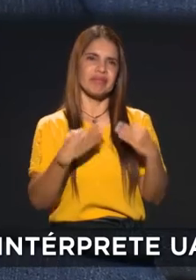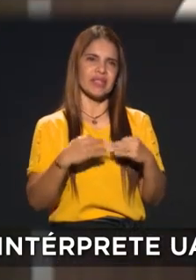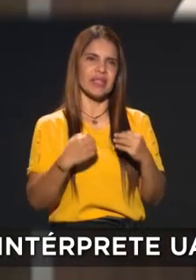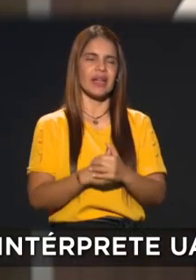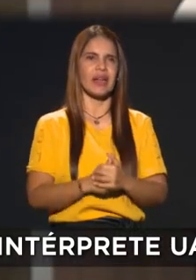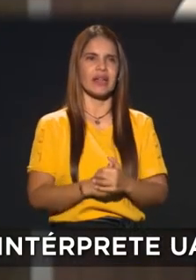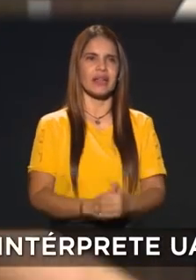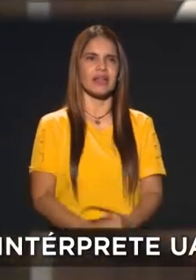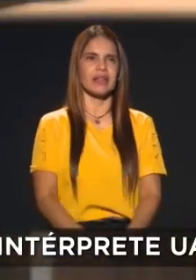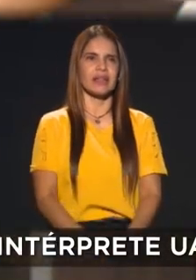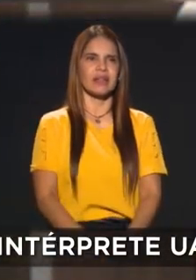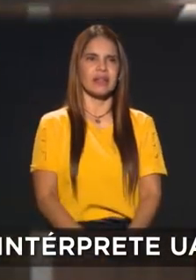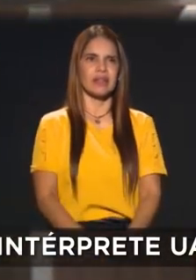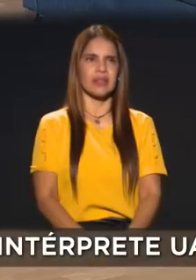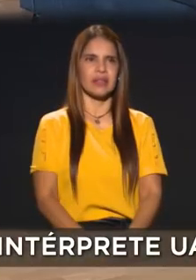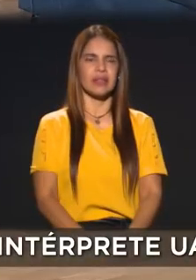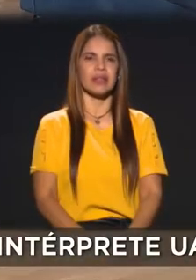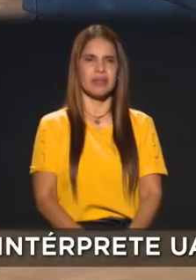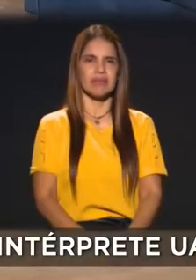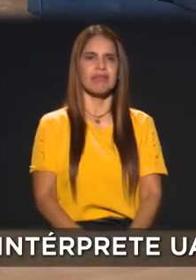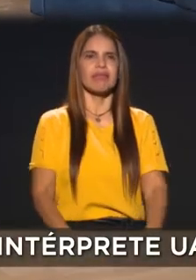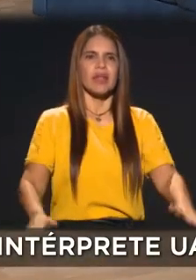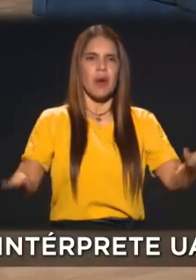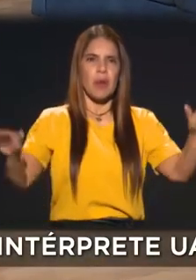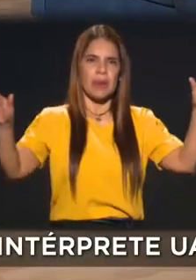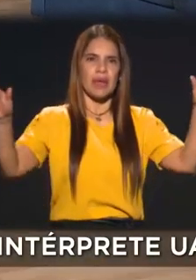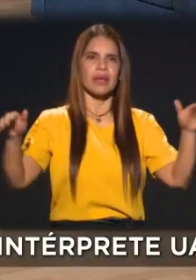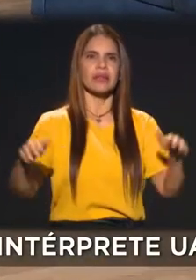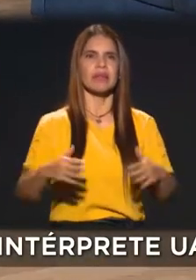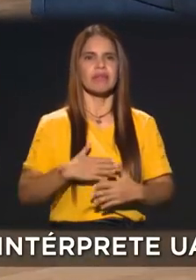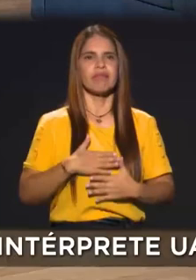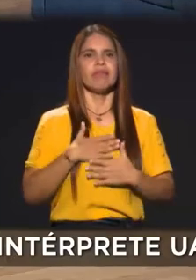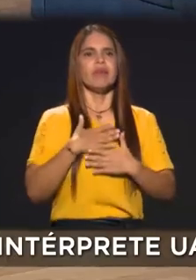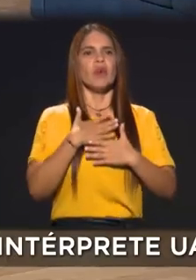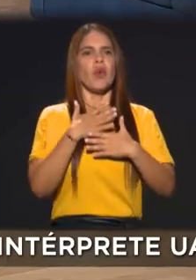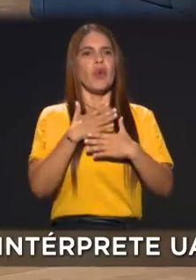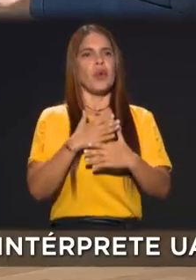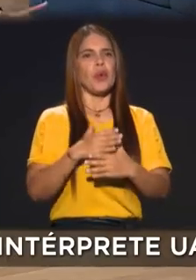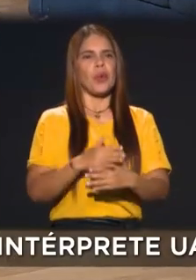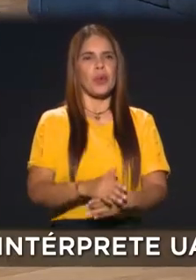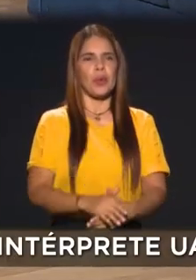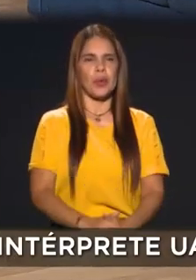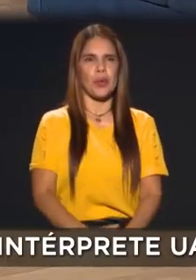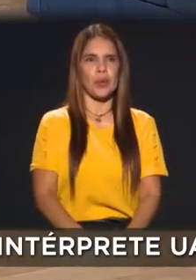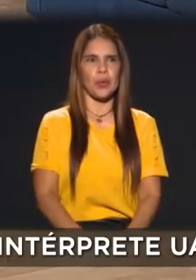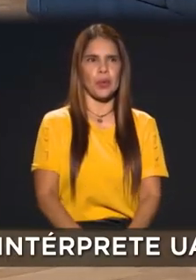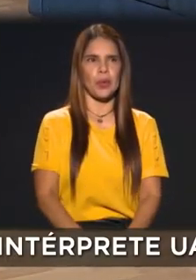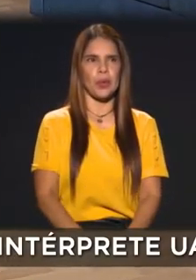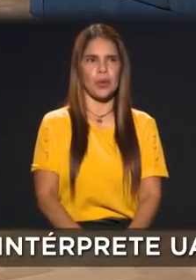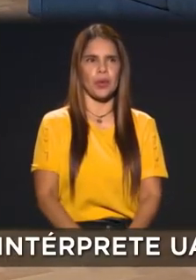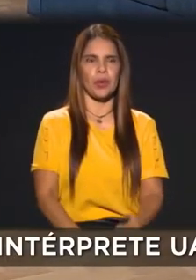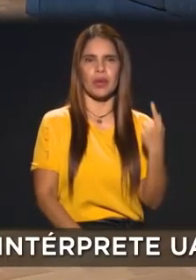Hacer un poco de torsión, elevar los brazos, inhalo, exhalo, manitos al lado derecho, roto por encima del